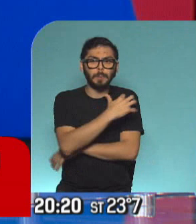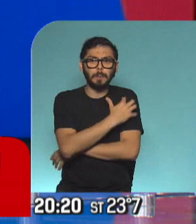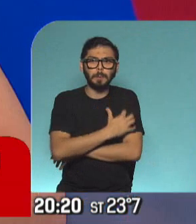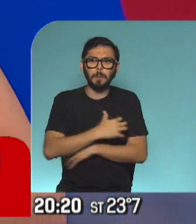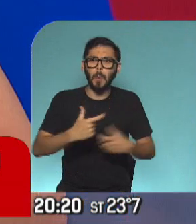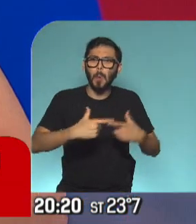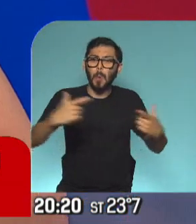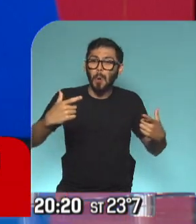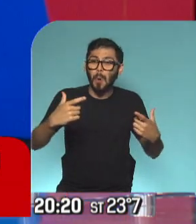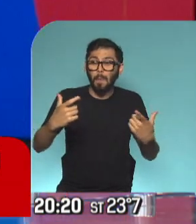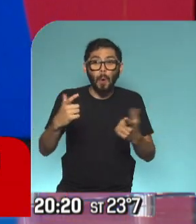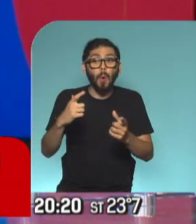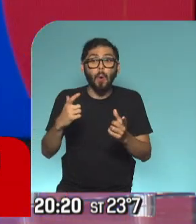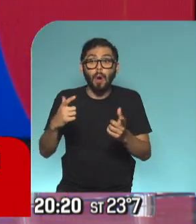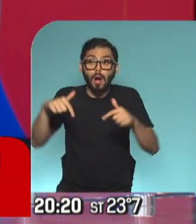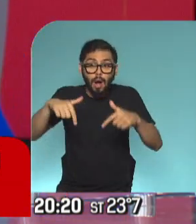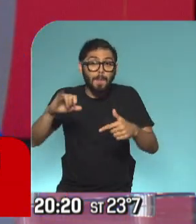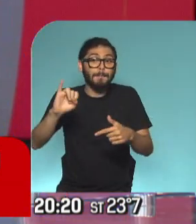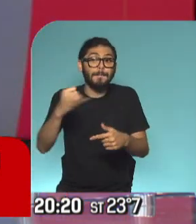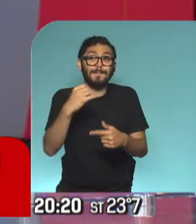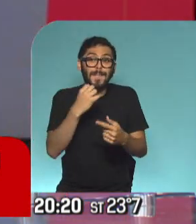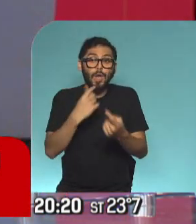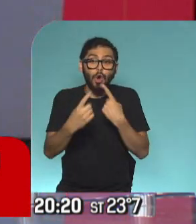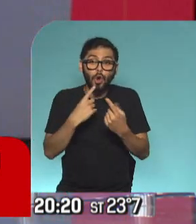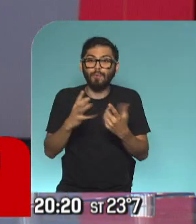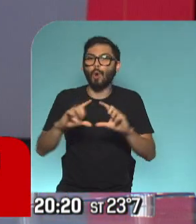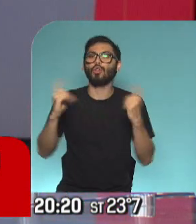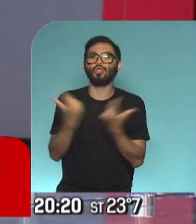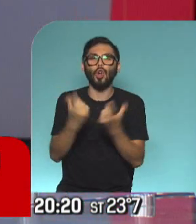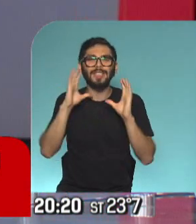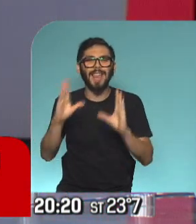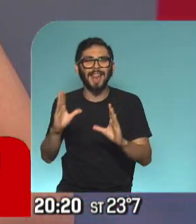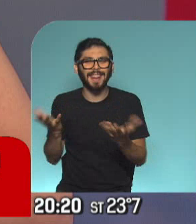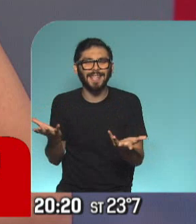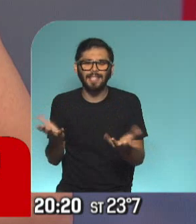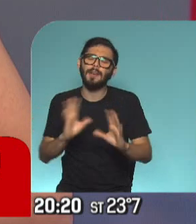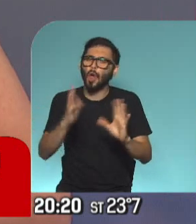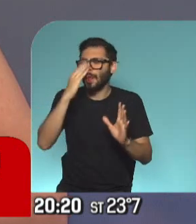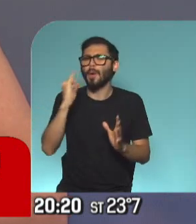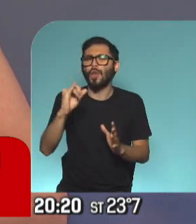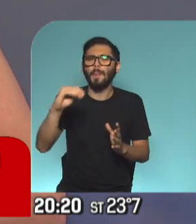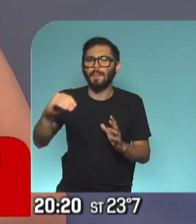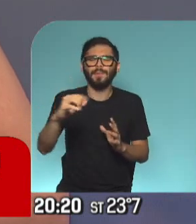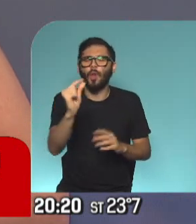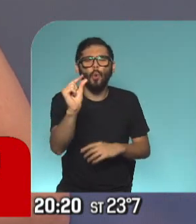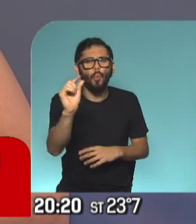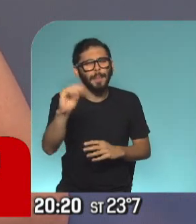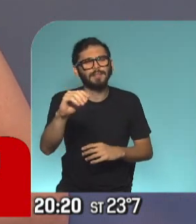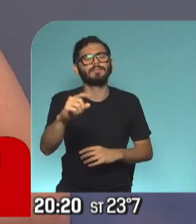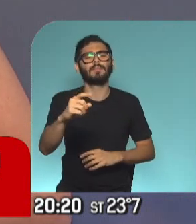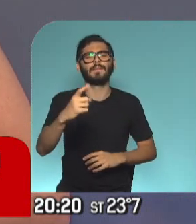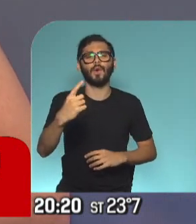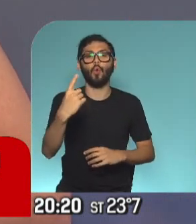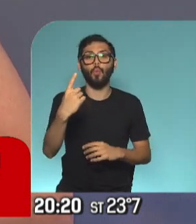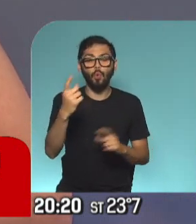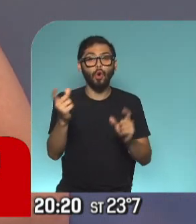momento. Sí, quizás haya que entenderlo así desde la justicia social. Bueno, después nos contarás qué es lo que sucede en senadores. Y te digo algo cortito más, un